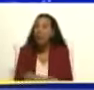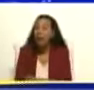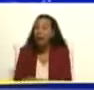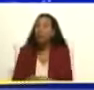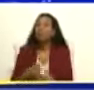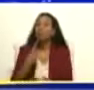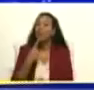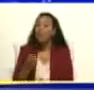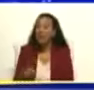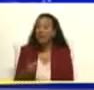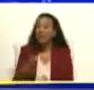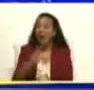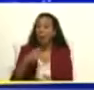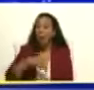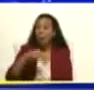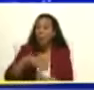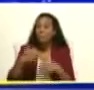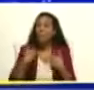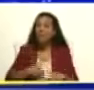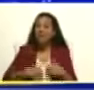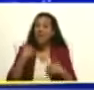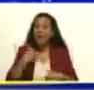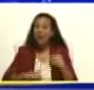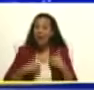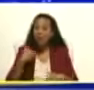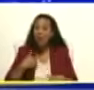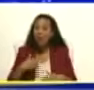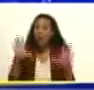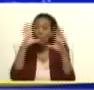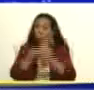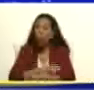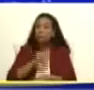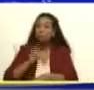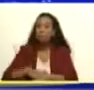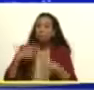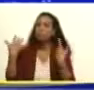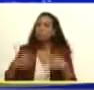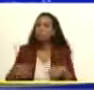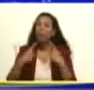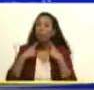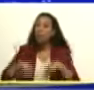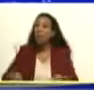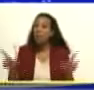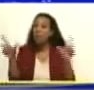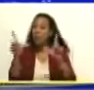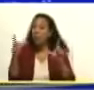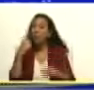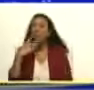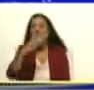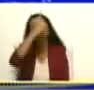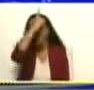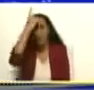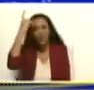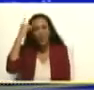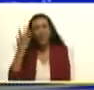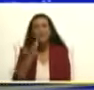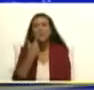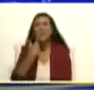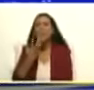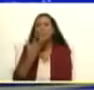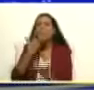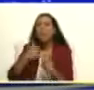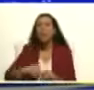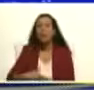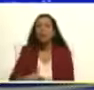Me dice que el programa de hoy miércoles lo que está es candela pura. No me lo pierdo. Diosdado Cabello, ¿qué me dice?